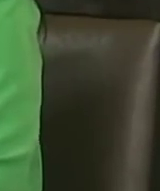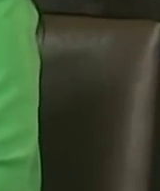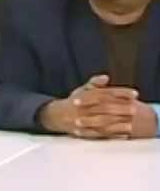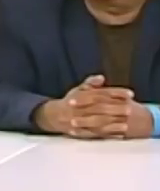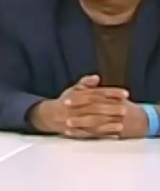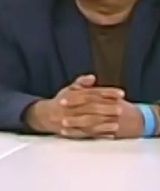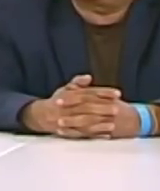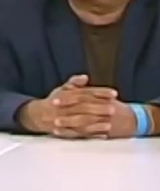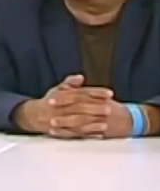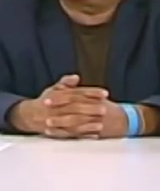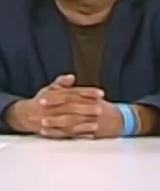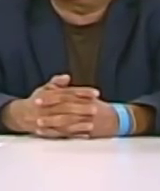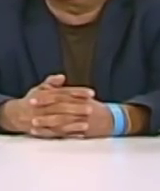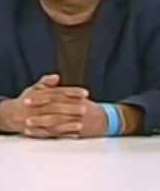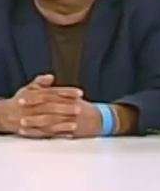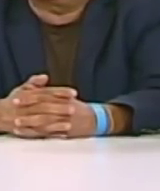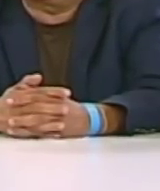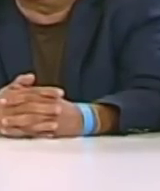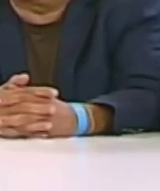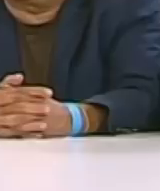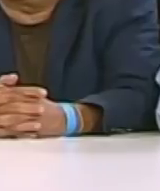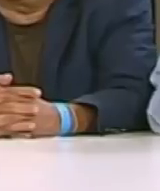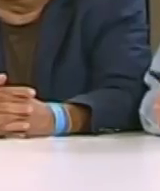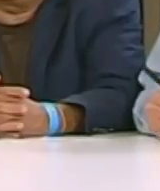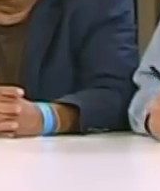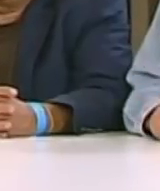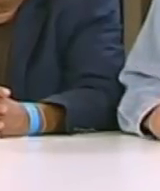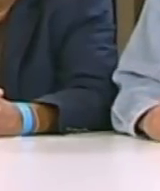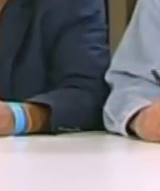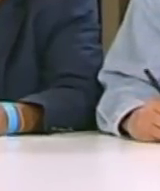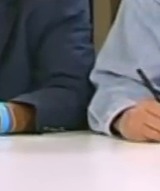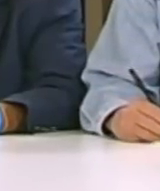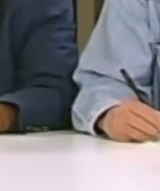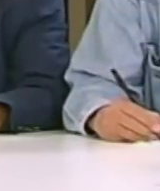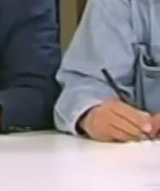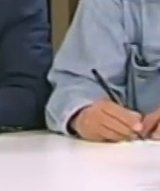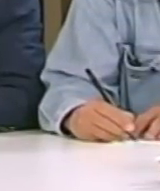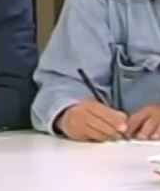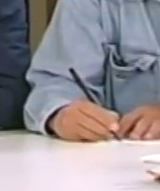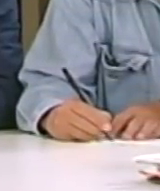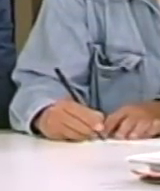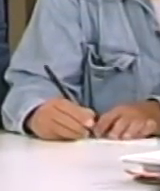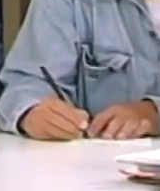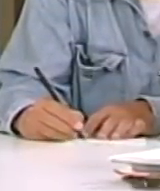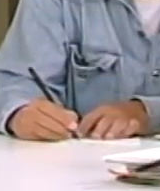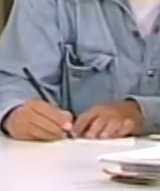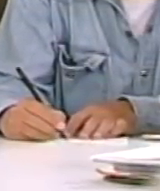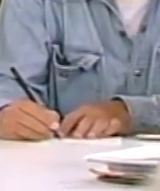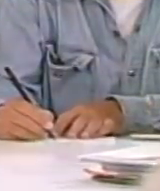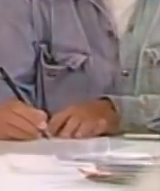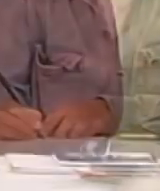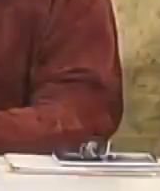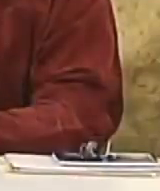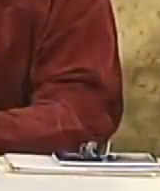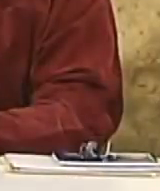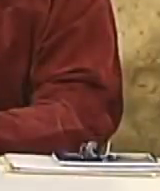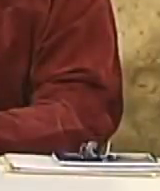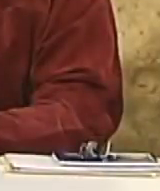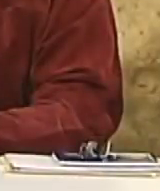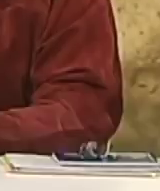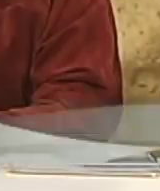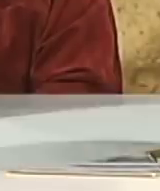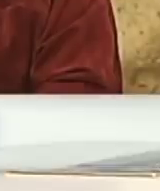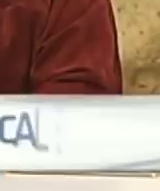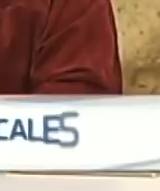Bueno, camarada, 22 de agosto hoy, ¿verdad? Día miércoles. He estado